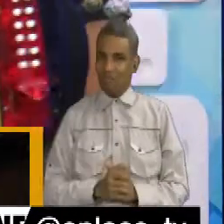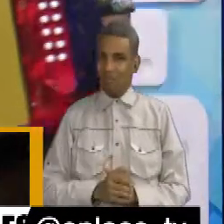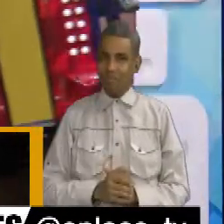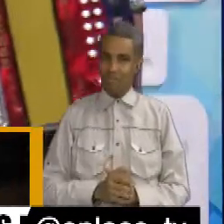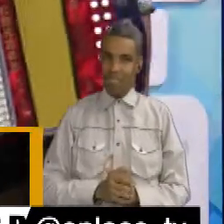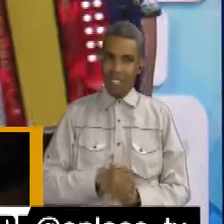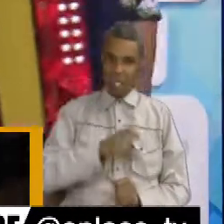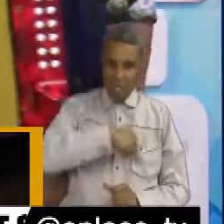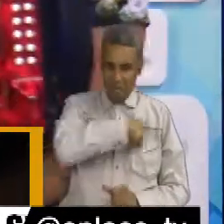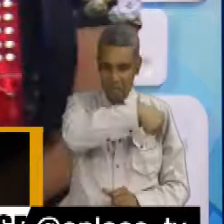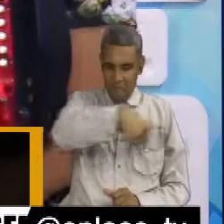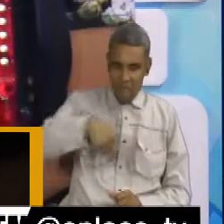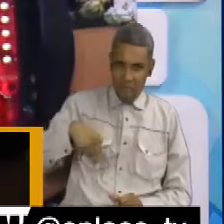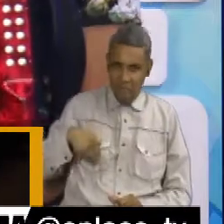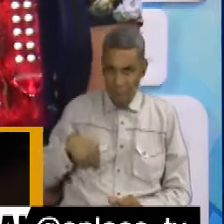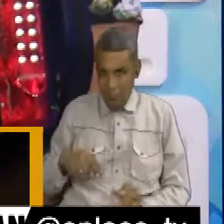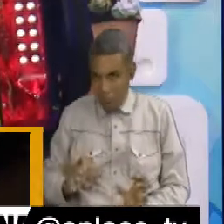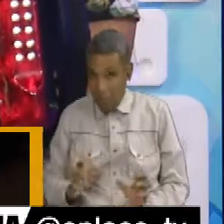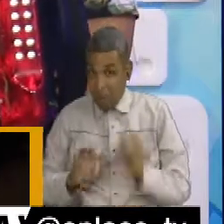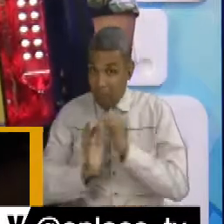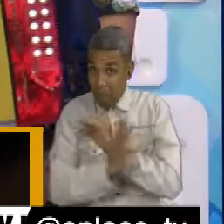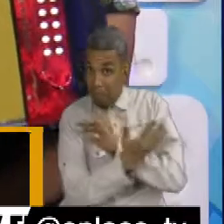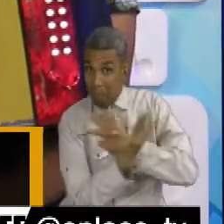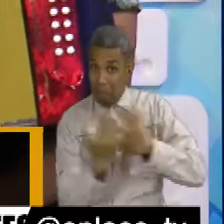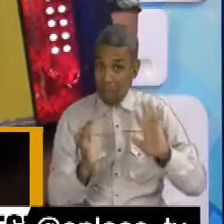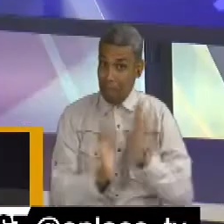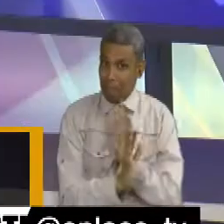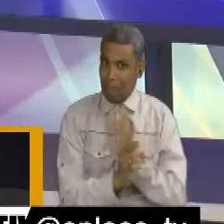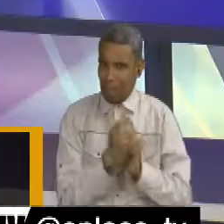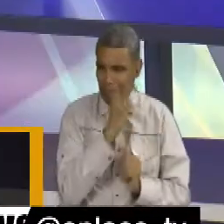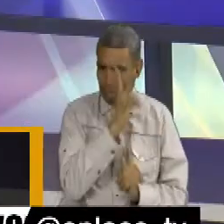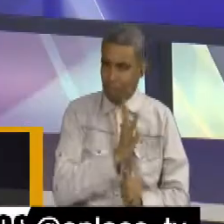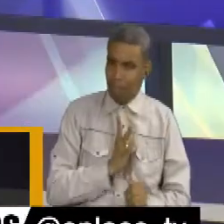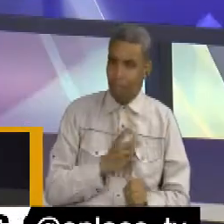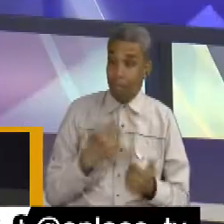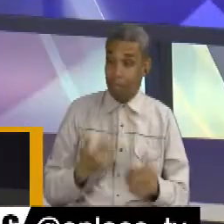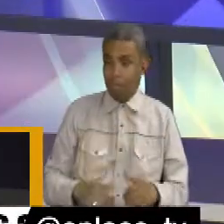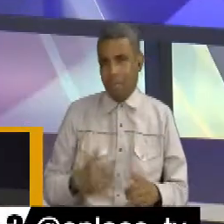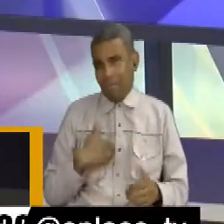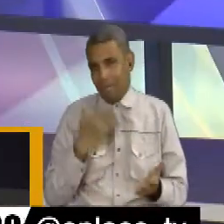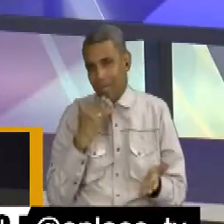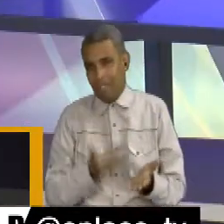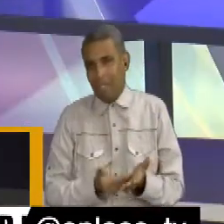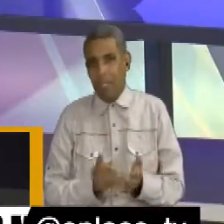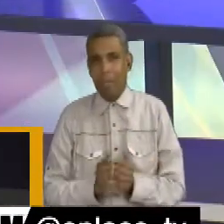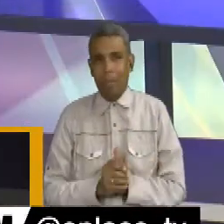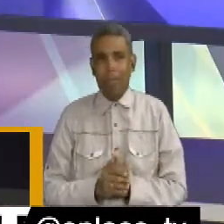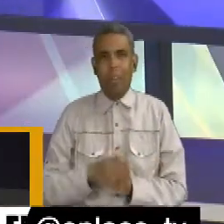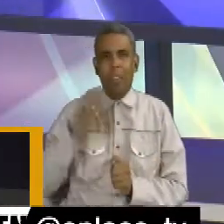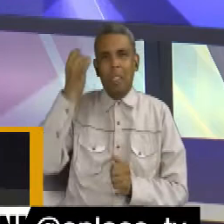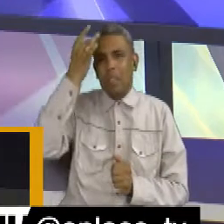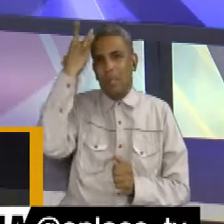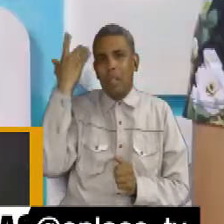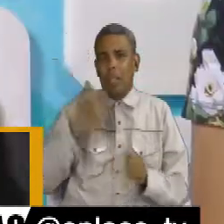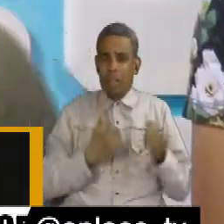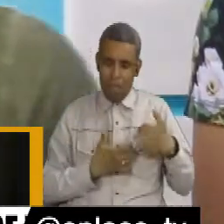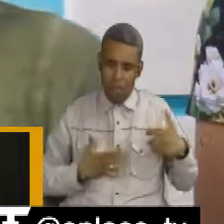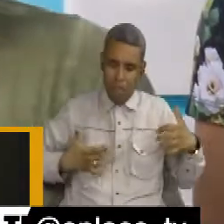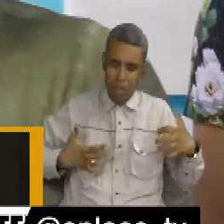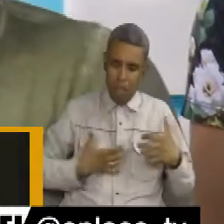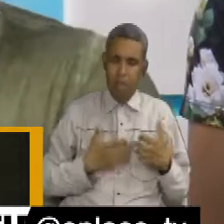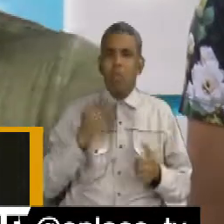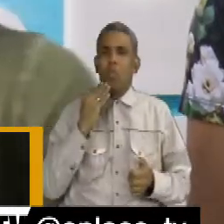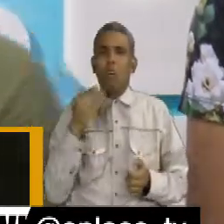nos reconocen es porque se está haciendo un buen trabajo. ¿Cuándo podemos tener en un escenario a El Mono Zabaleta? Bueno, estamos en eso, ya